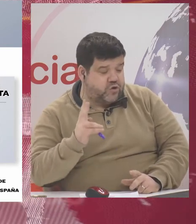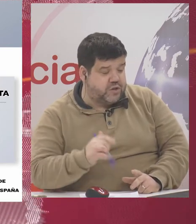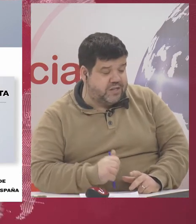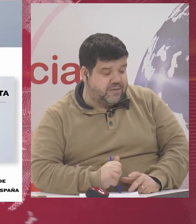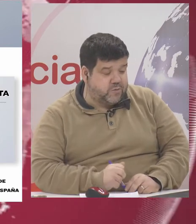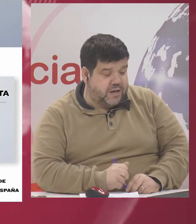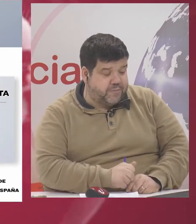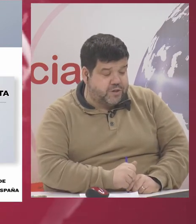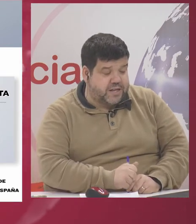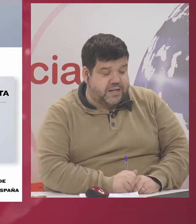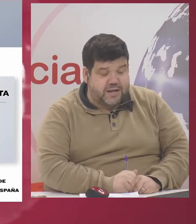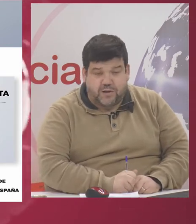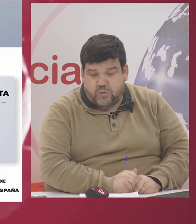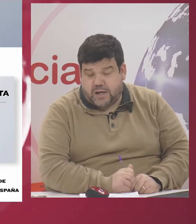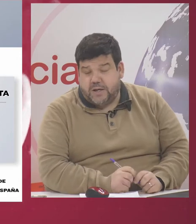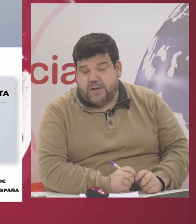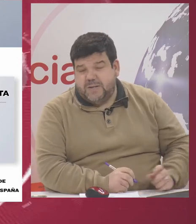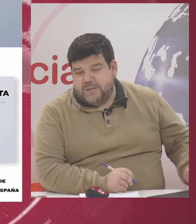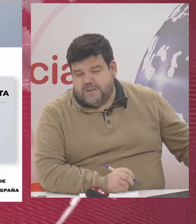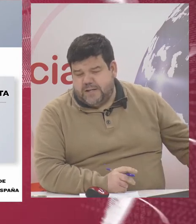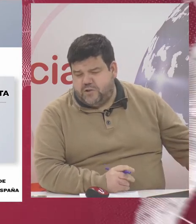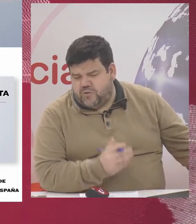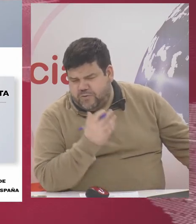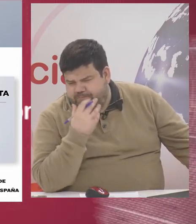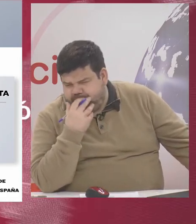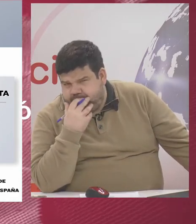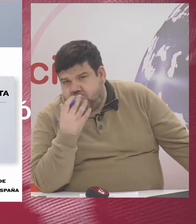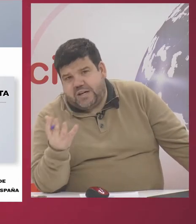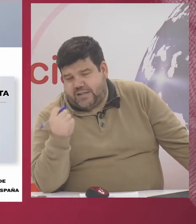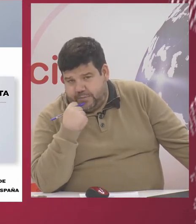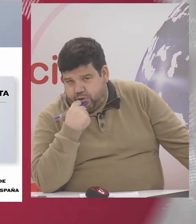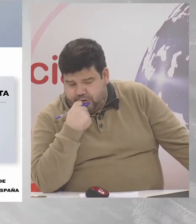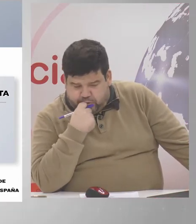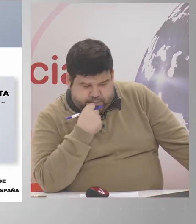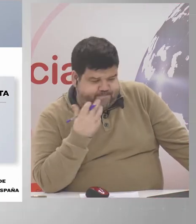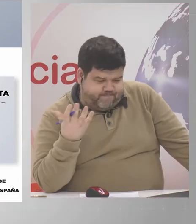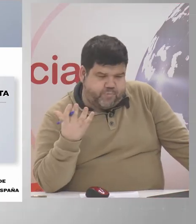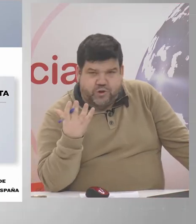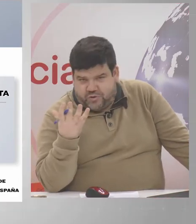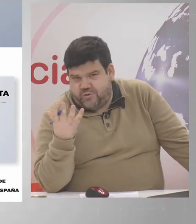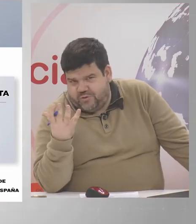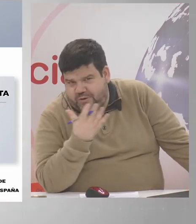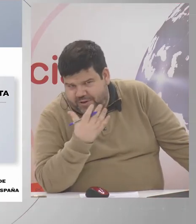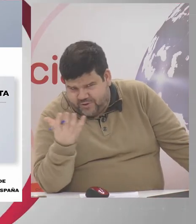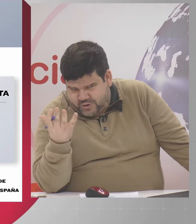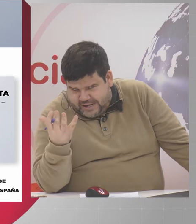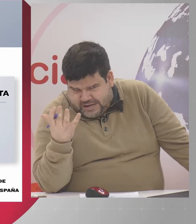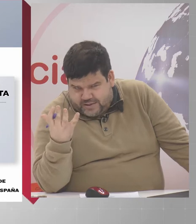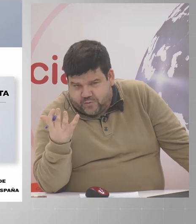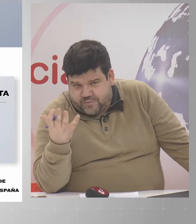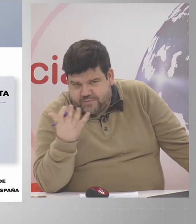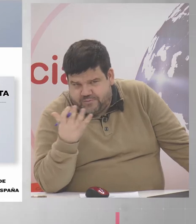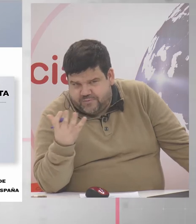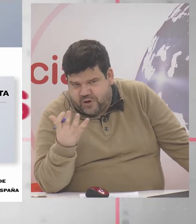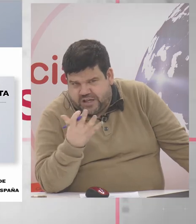dos dosis de la vacuna puestas a estas alturas. Esto no llega al 3%. Por eso yo a veces soy tan